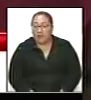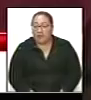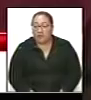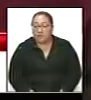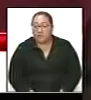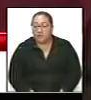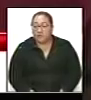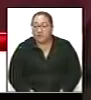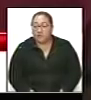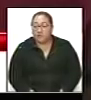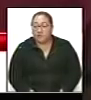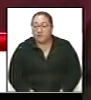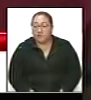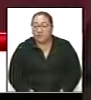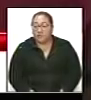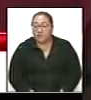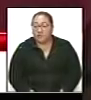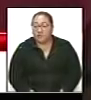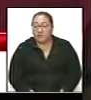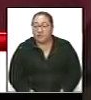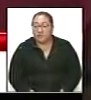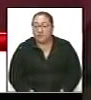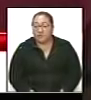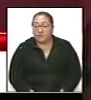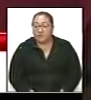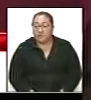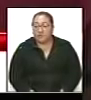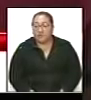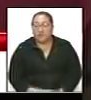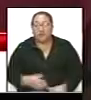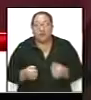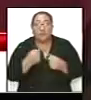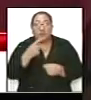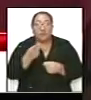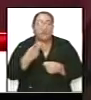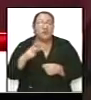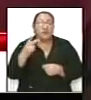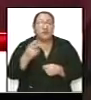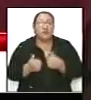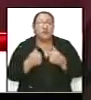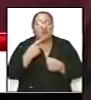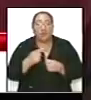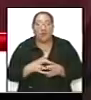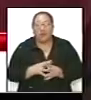veamos cuáles son estos supuestos incrementos.